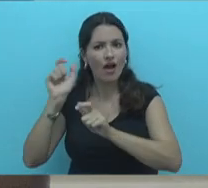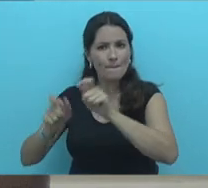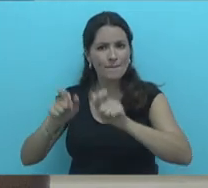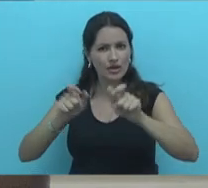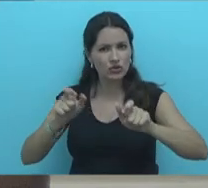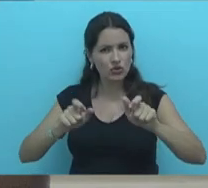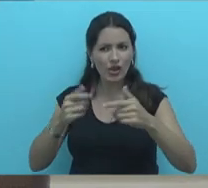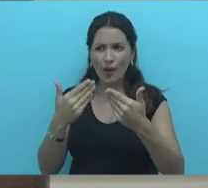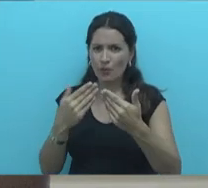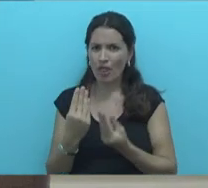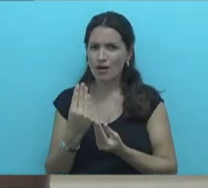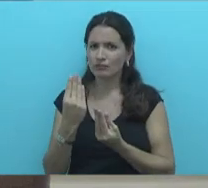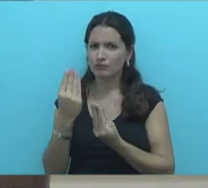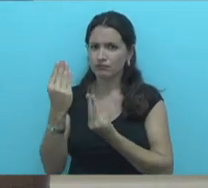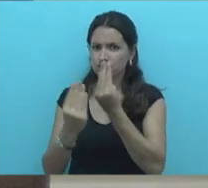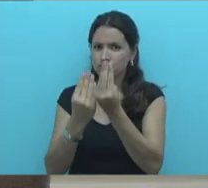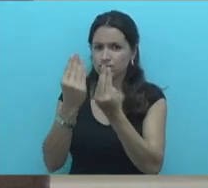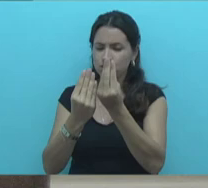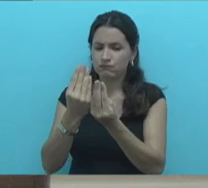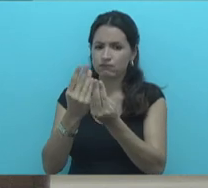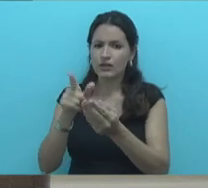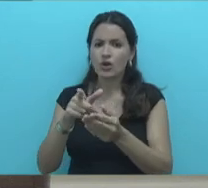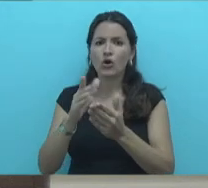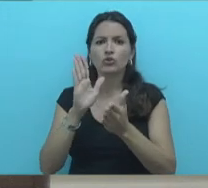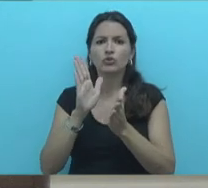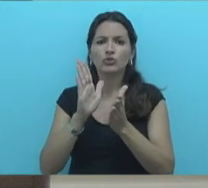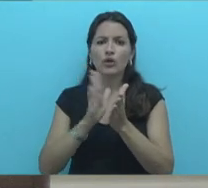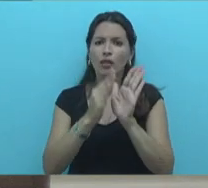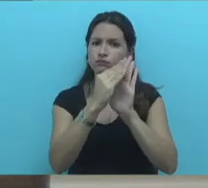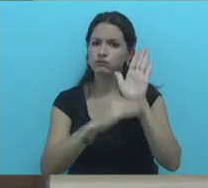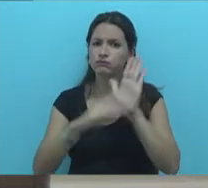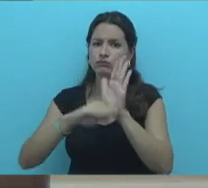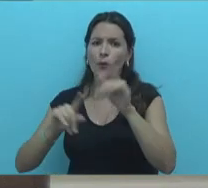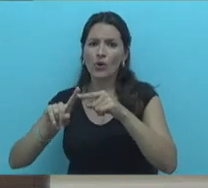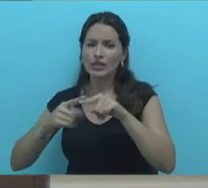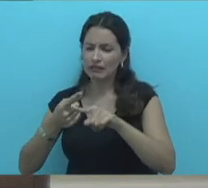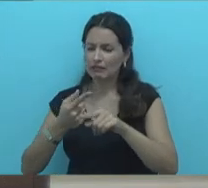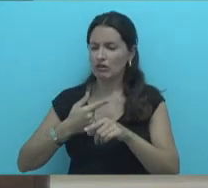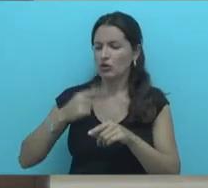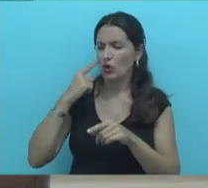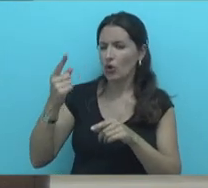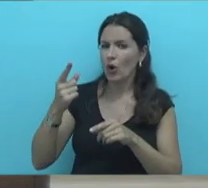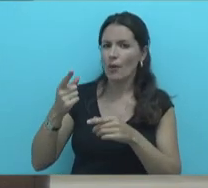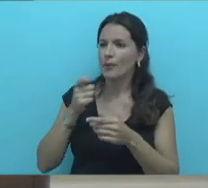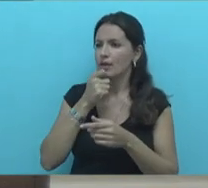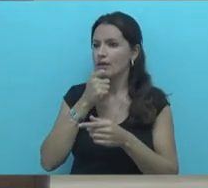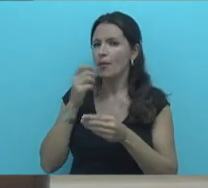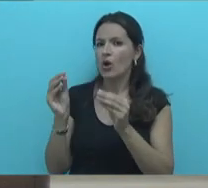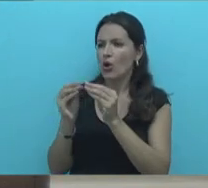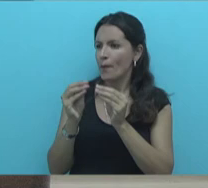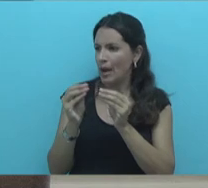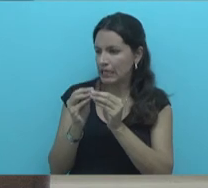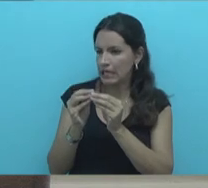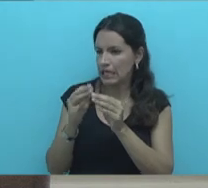serlo. Porque en función a la experiencia que tuvimos con una compañera que iba a ser candidata a senadora,